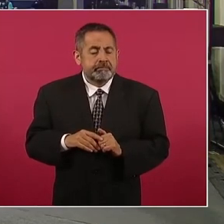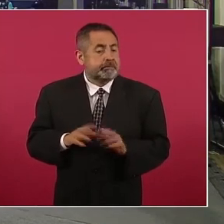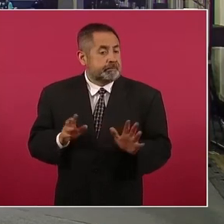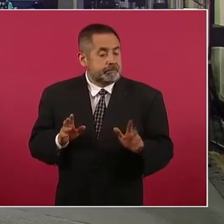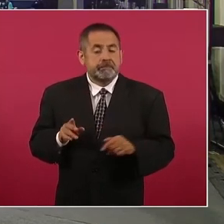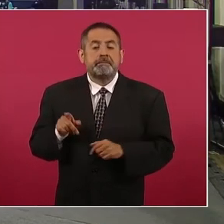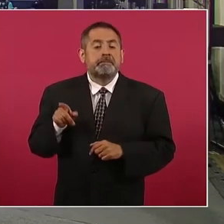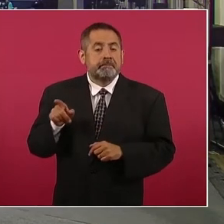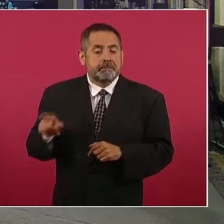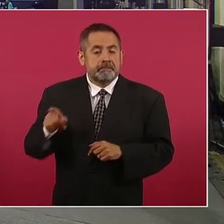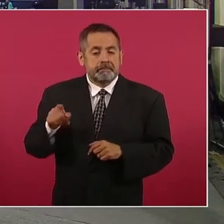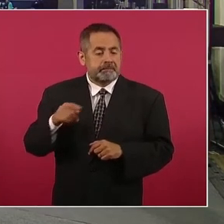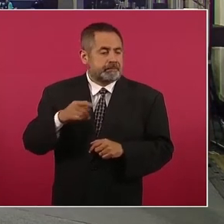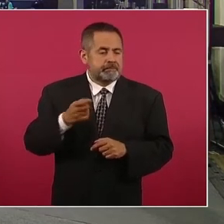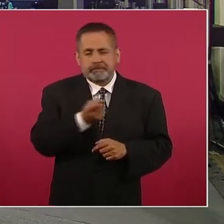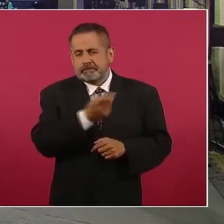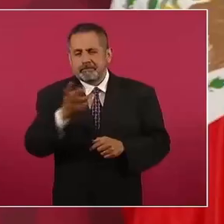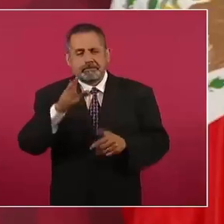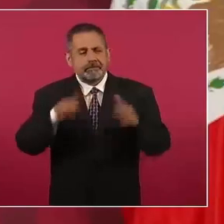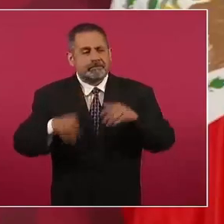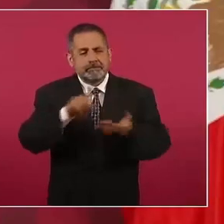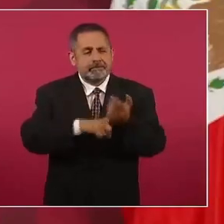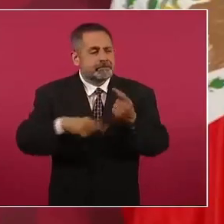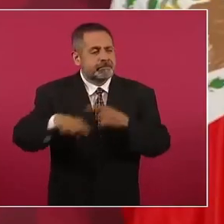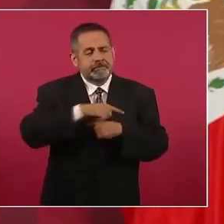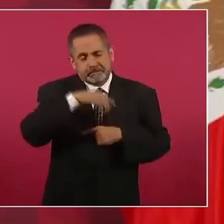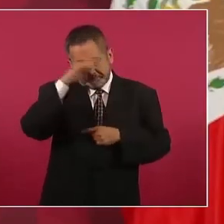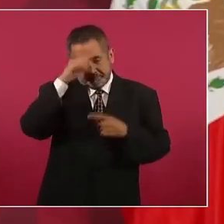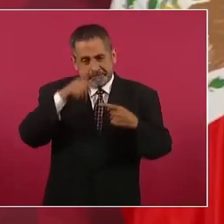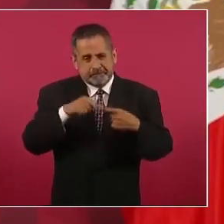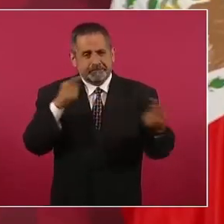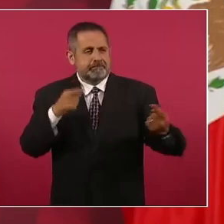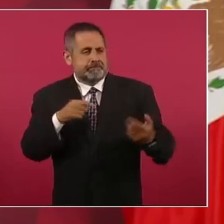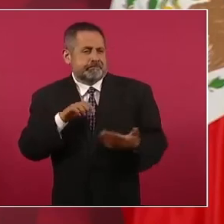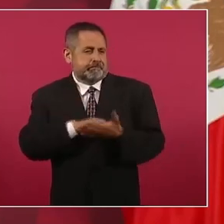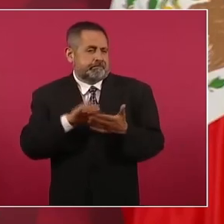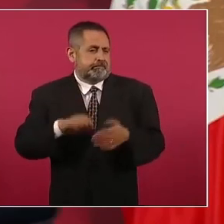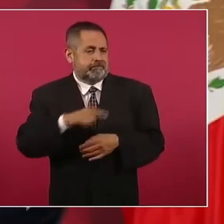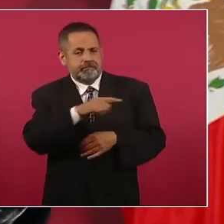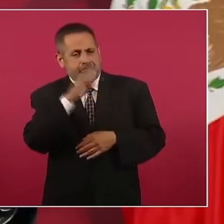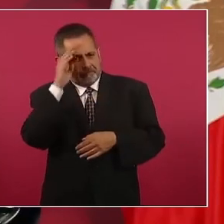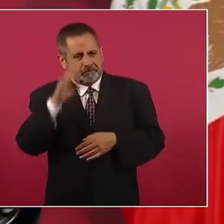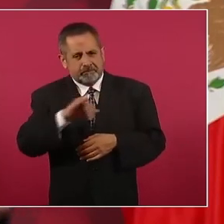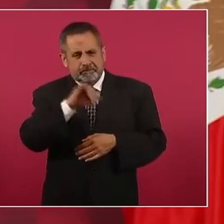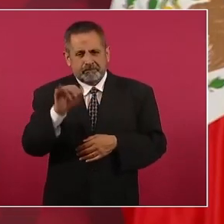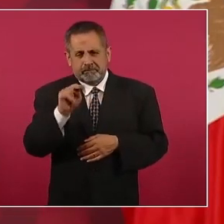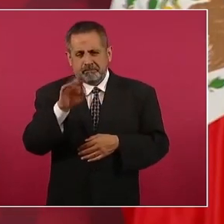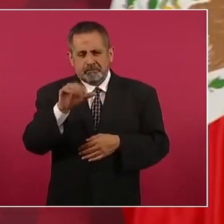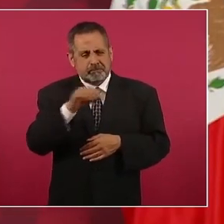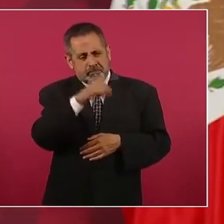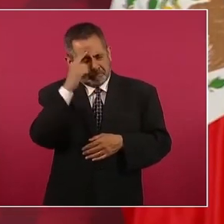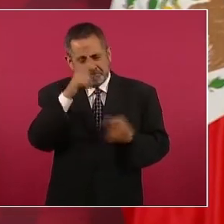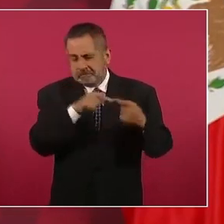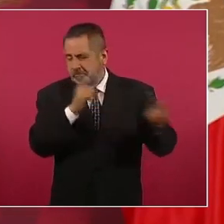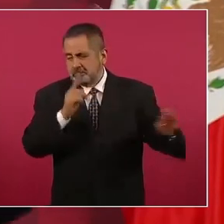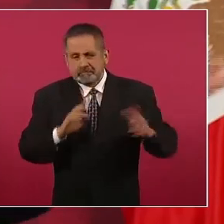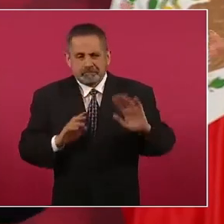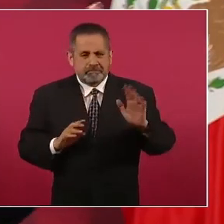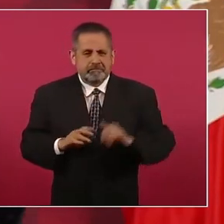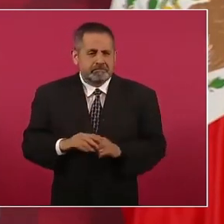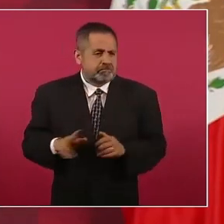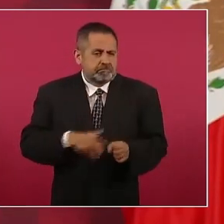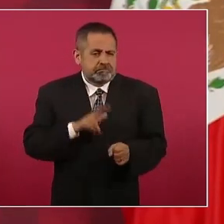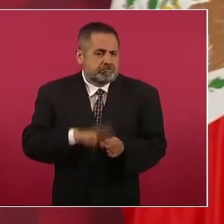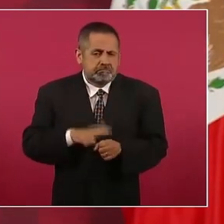sea, pensamos distinto al señor Junco, ¿sí? Y esto es